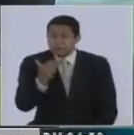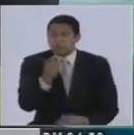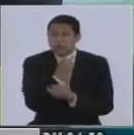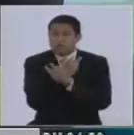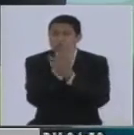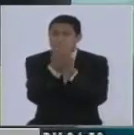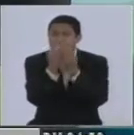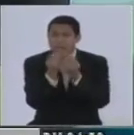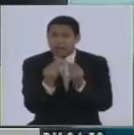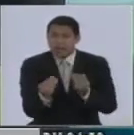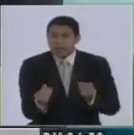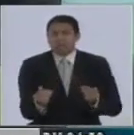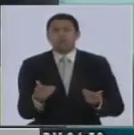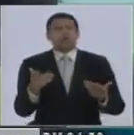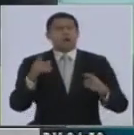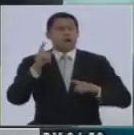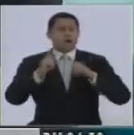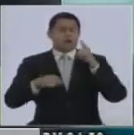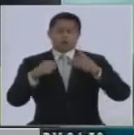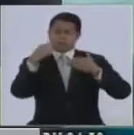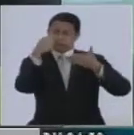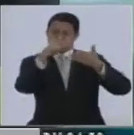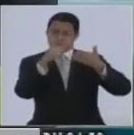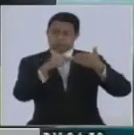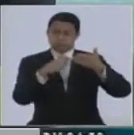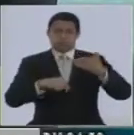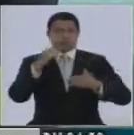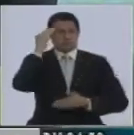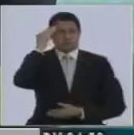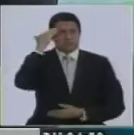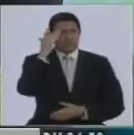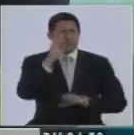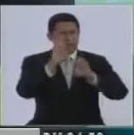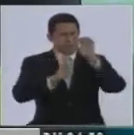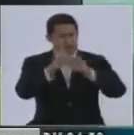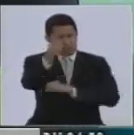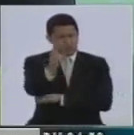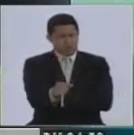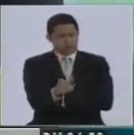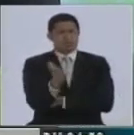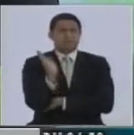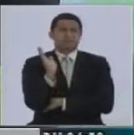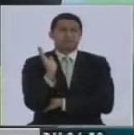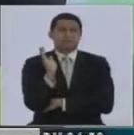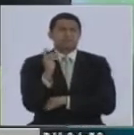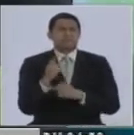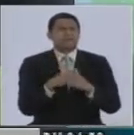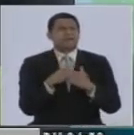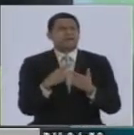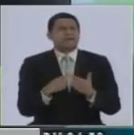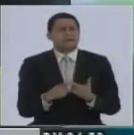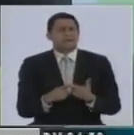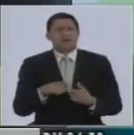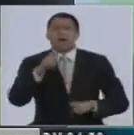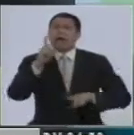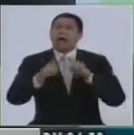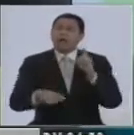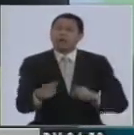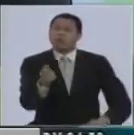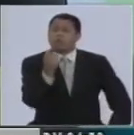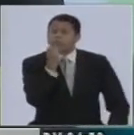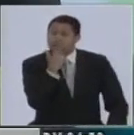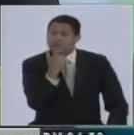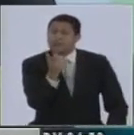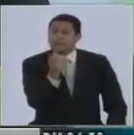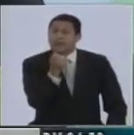lleva una serie de elementos que los médicos sabemos para ver cómo va funcionando el asunto entonces resulta que medicinas que son como